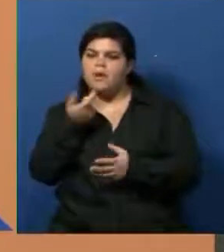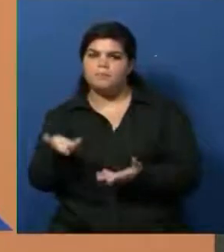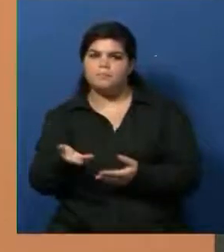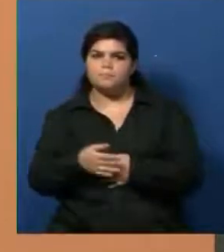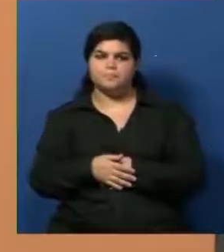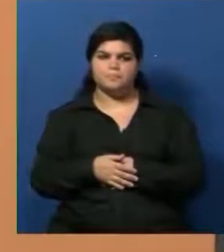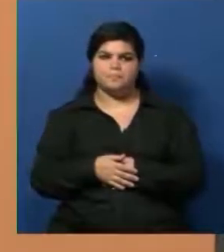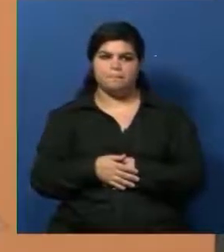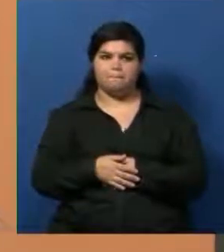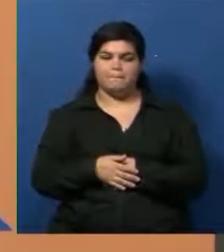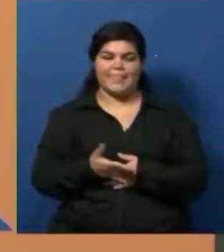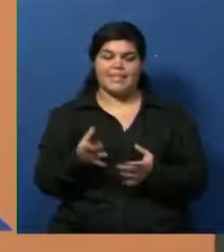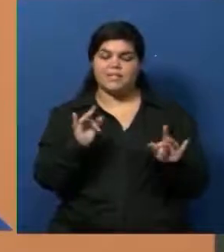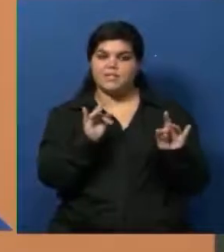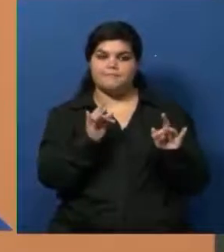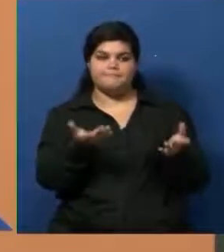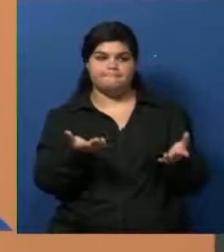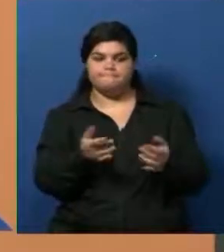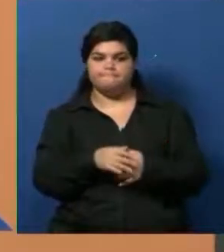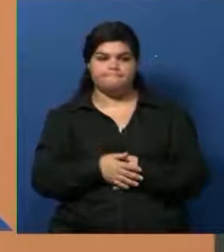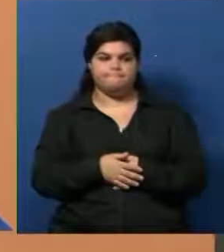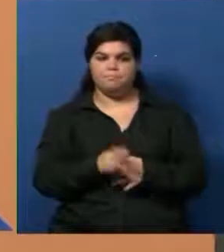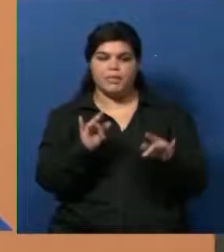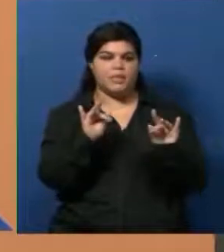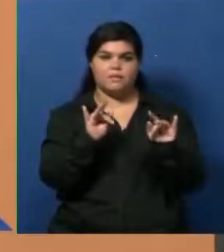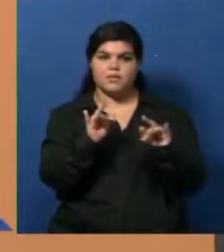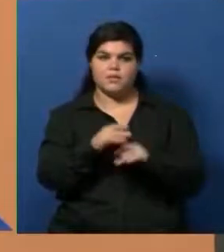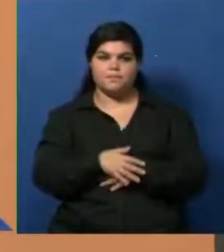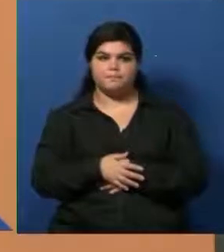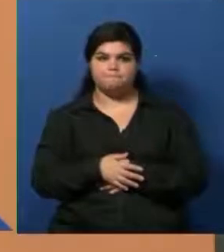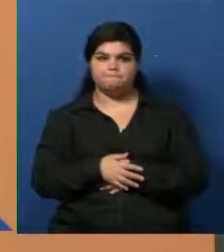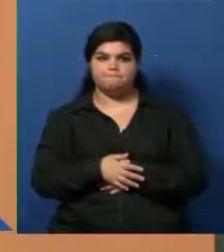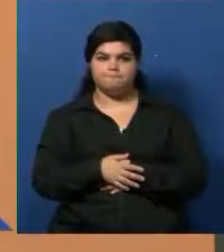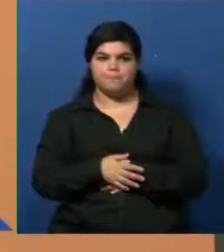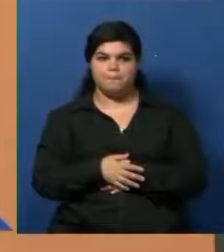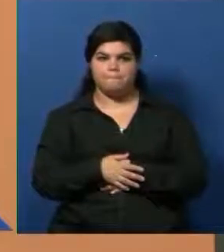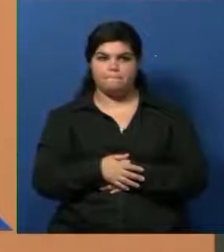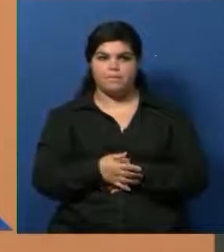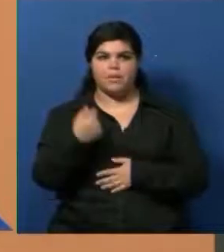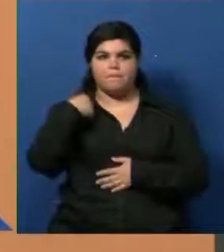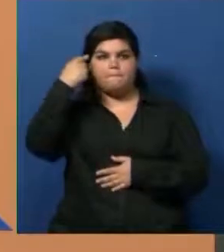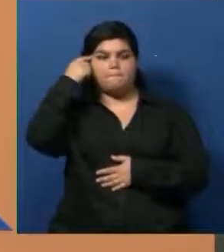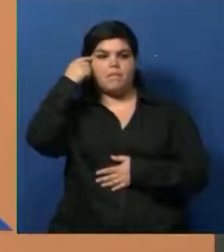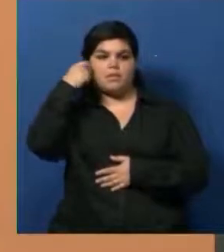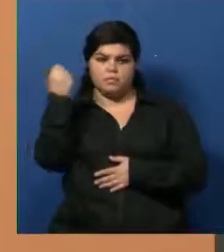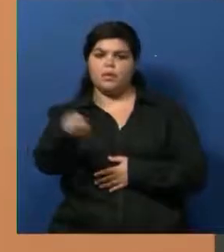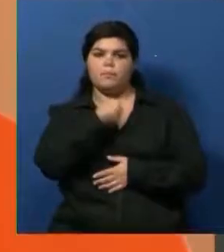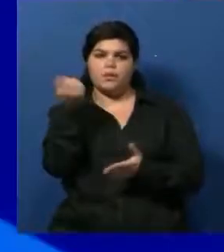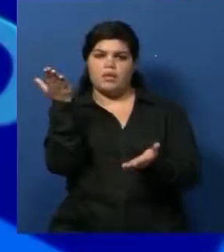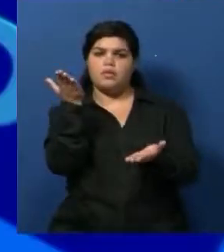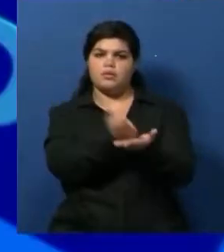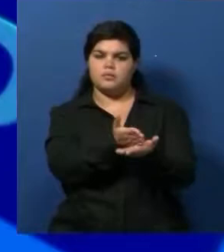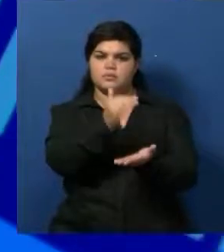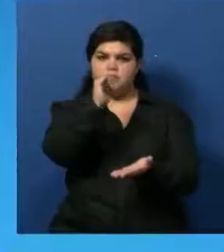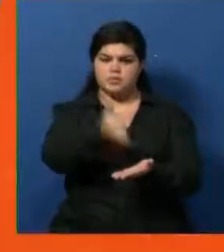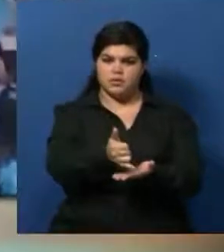Es difícil determinarlo, chicos. Sinceramente es difícil determinarlo. Me parece que hay que meter una sanción. En este